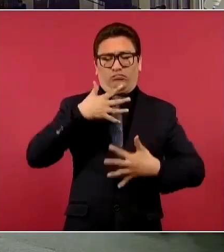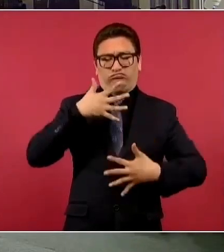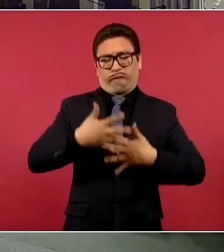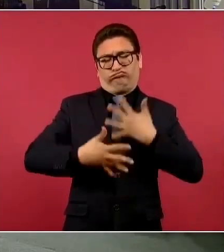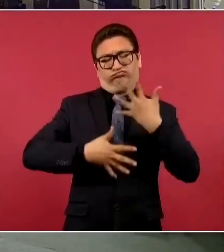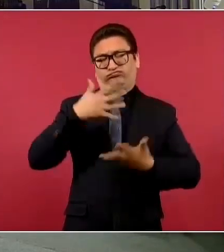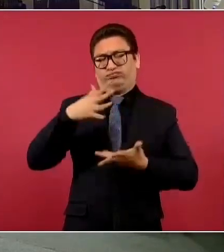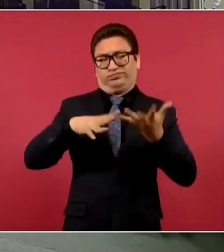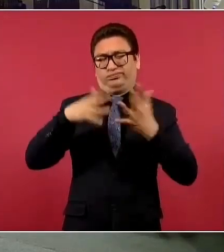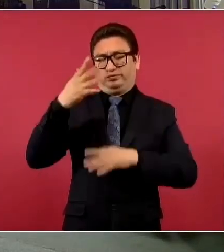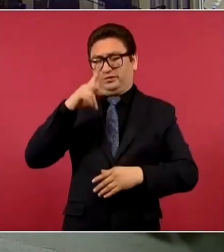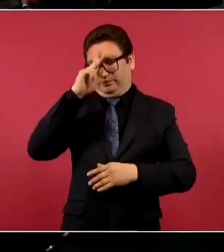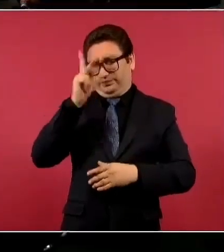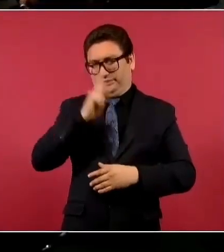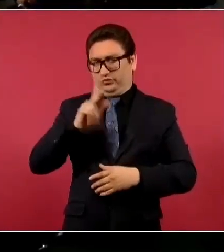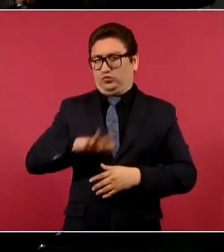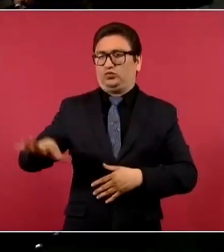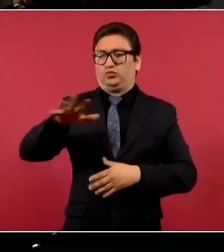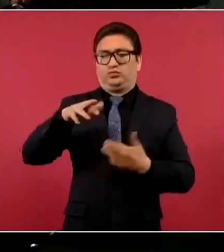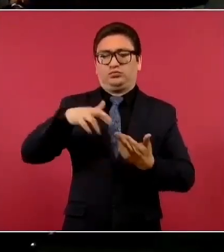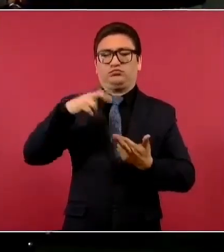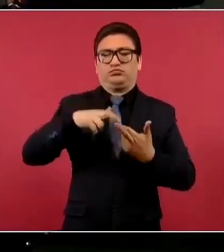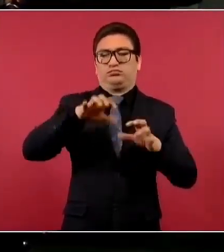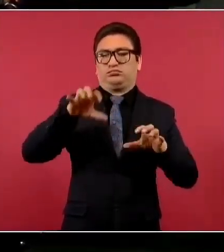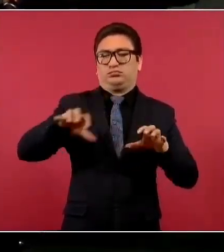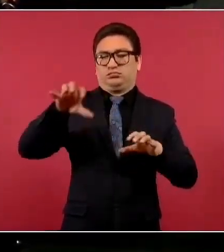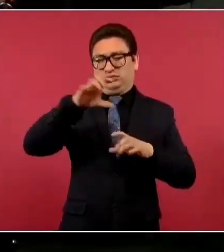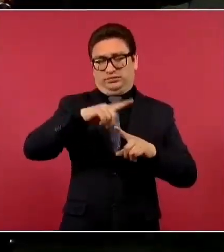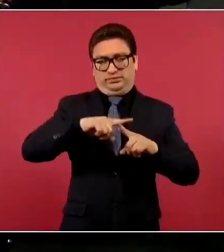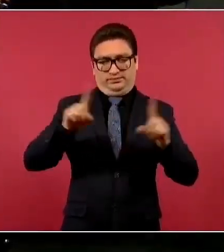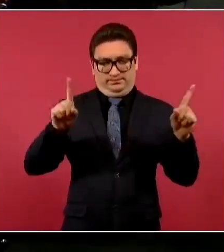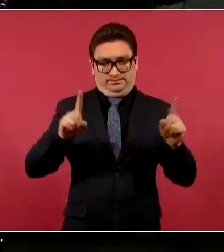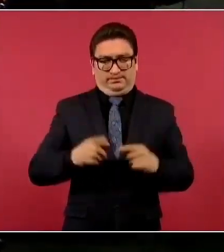hay en otras regiones del país.